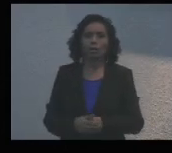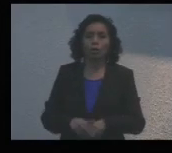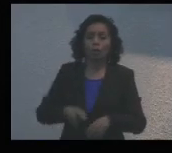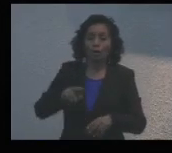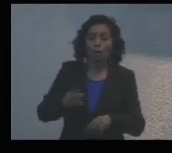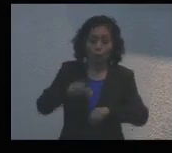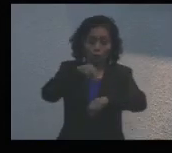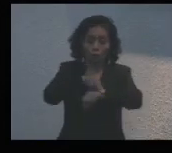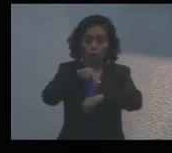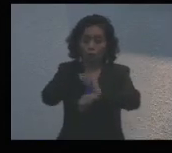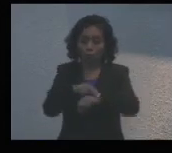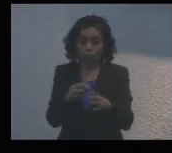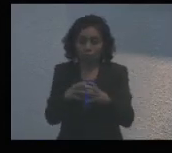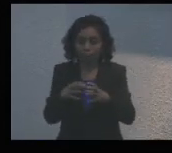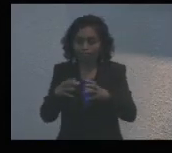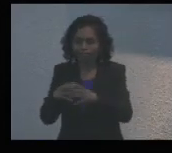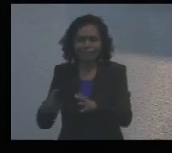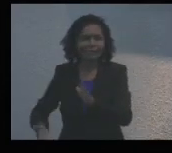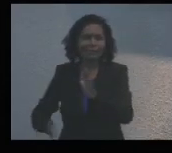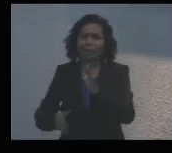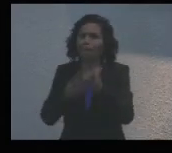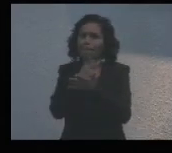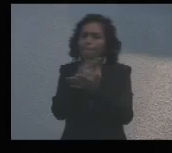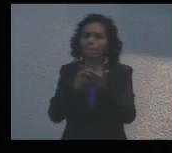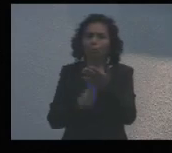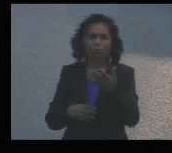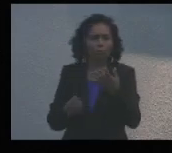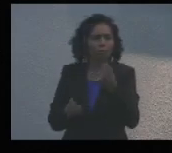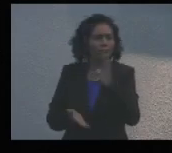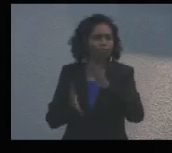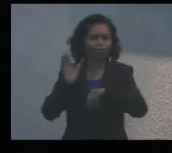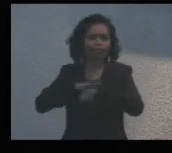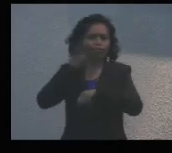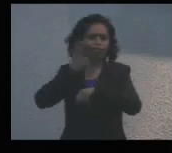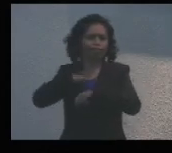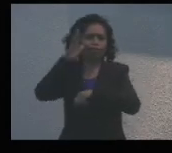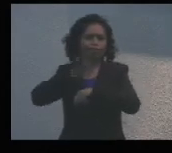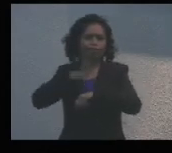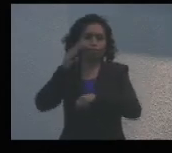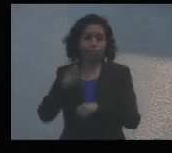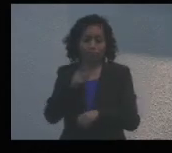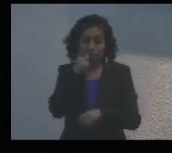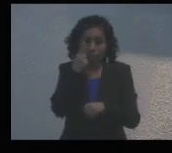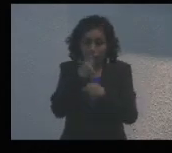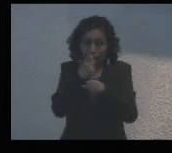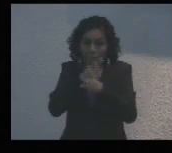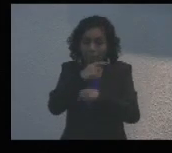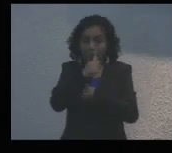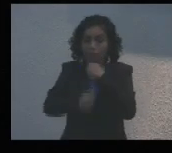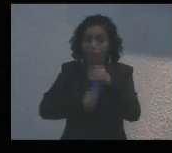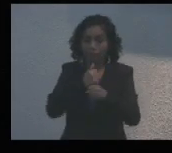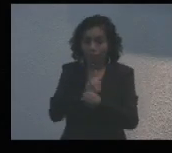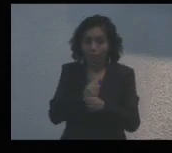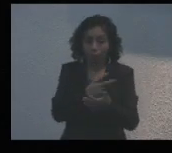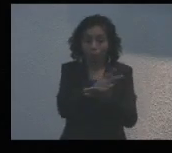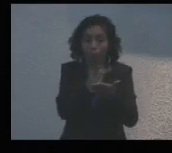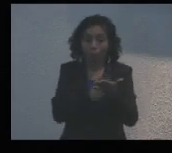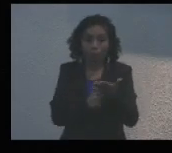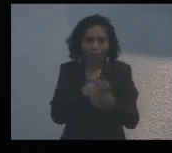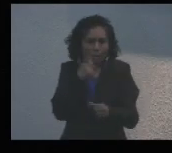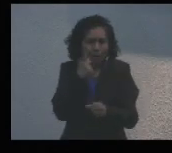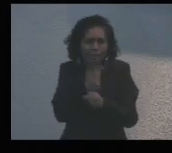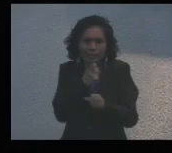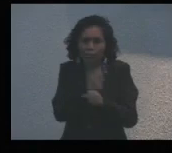del bienestar, entre otros tantos programas que se han estado impulsando durante este primer año. Programas prioritarios de